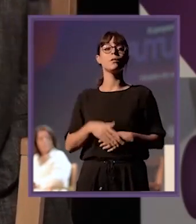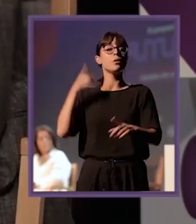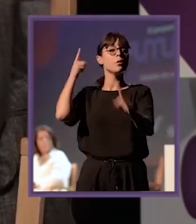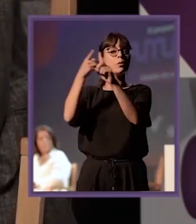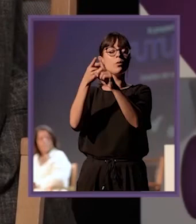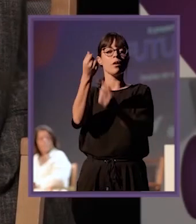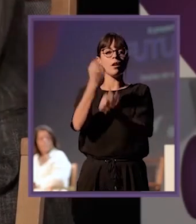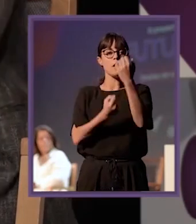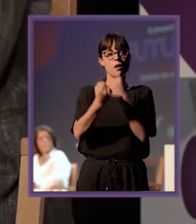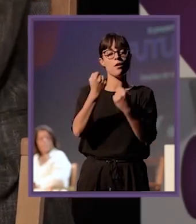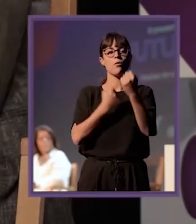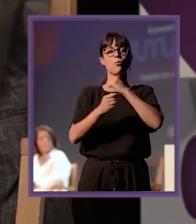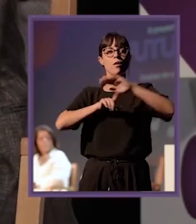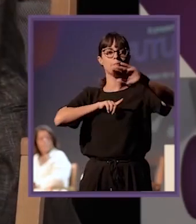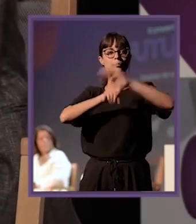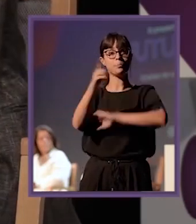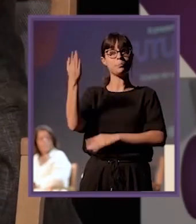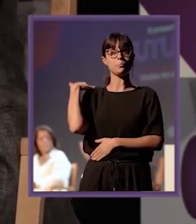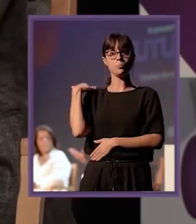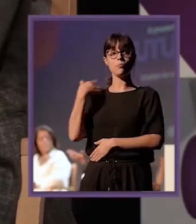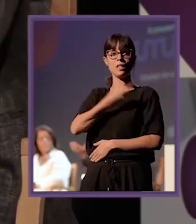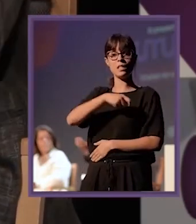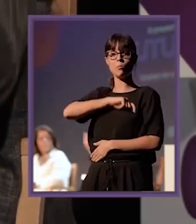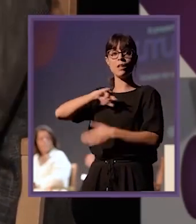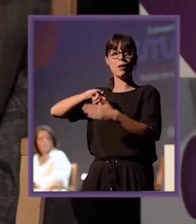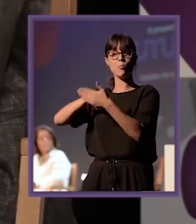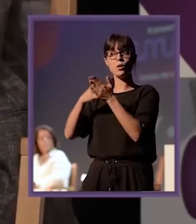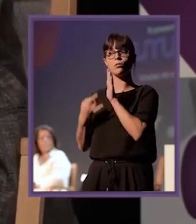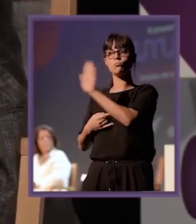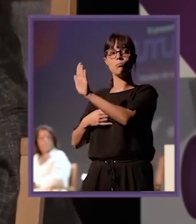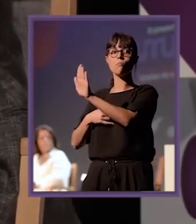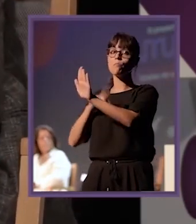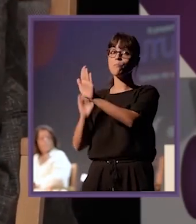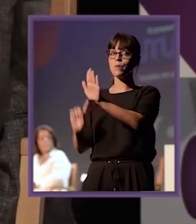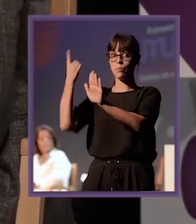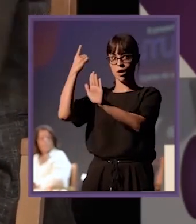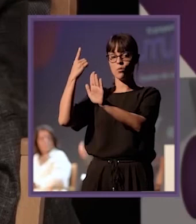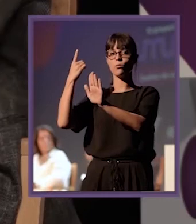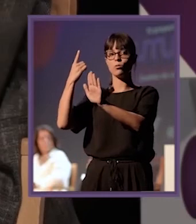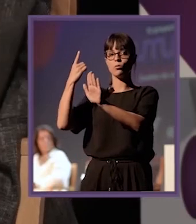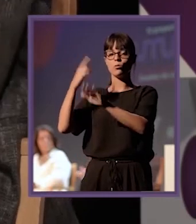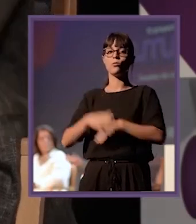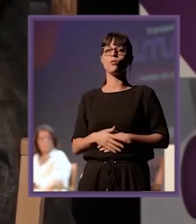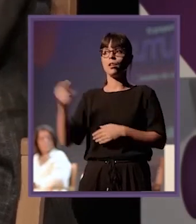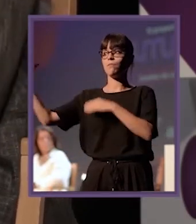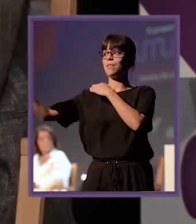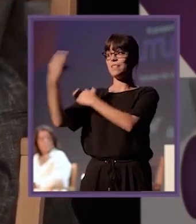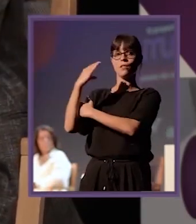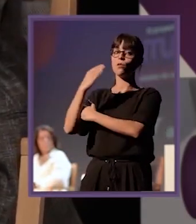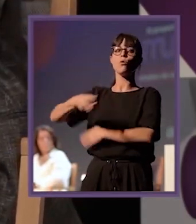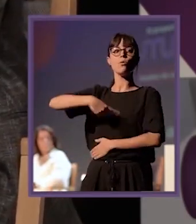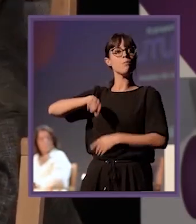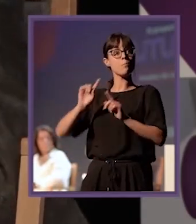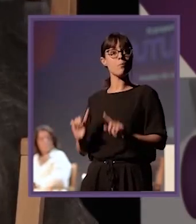primer país en presentar sus proyectos y, como sabemos, en las últimas semanas hemos sido el primer país en recibir los fondos. Canarias